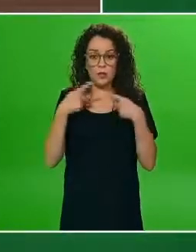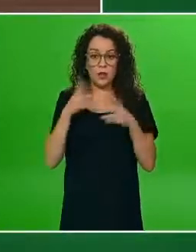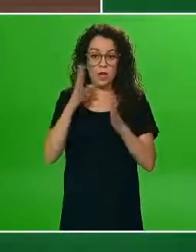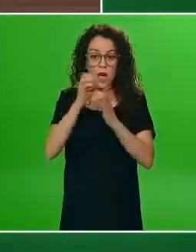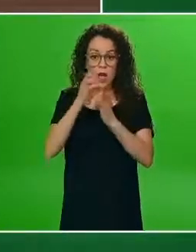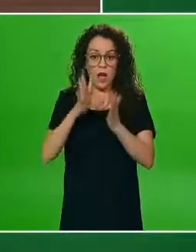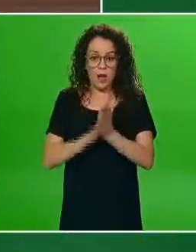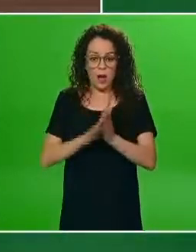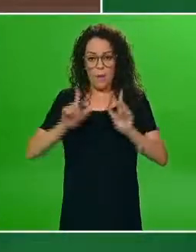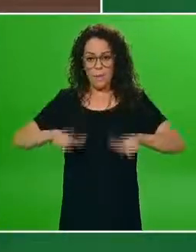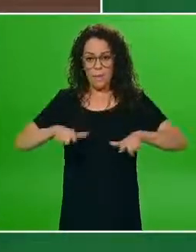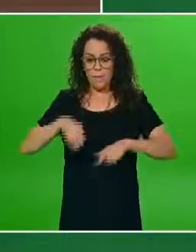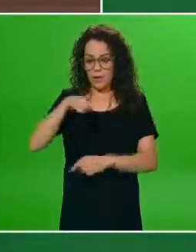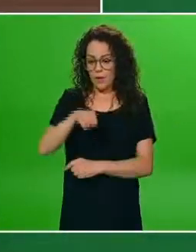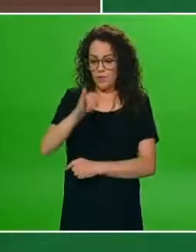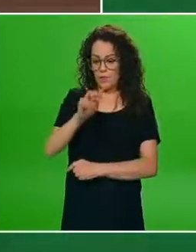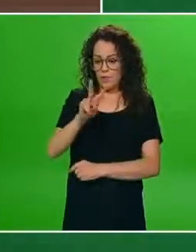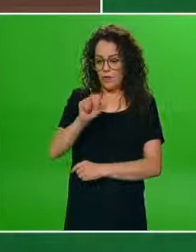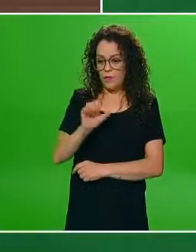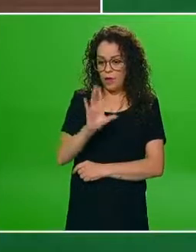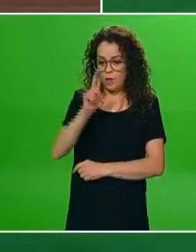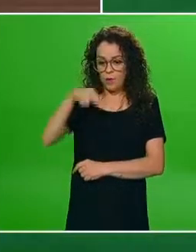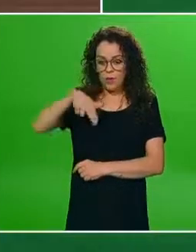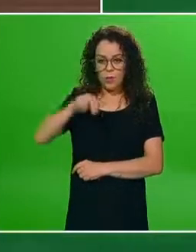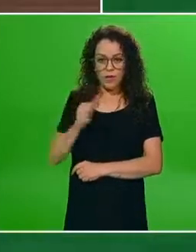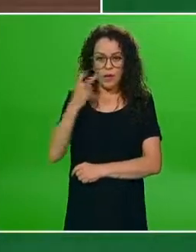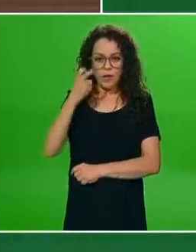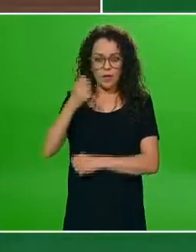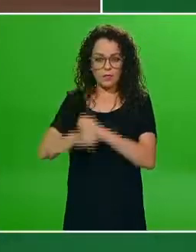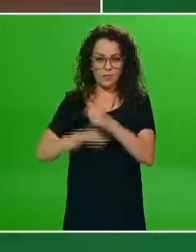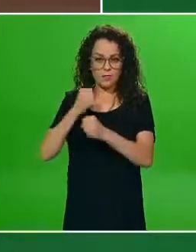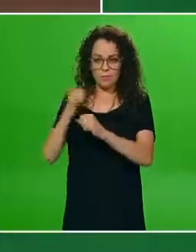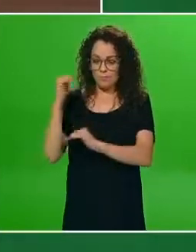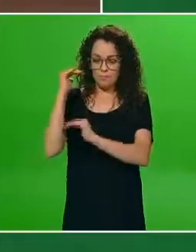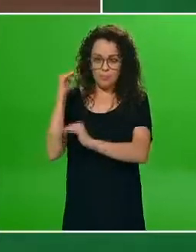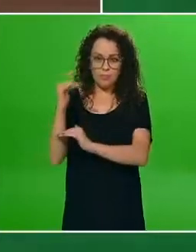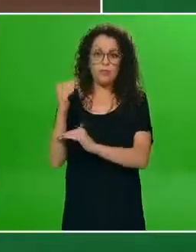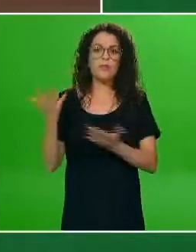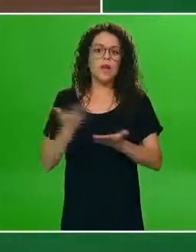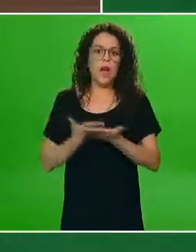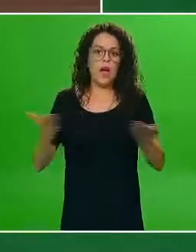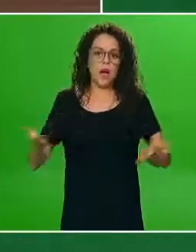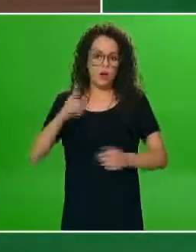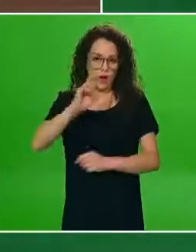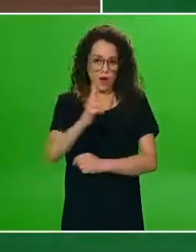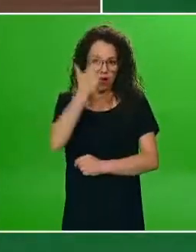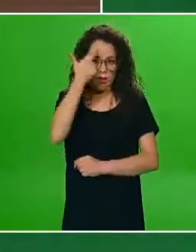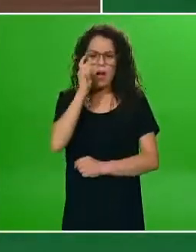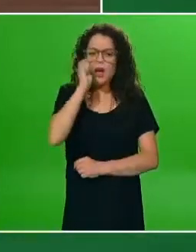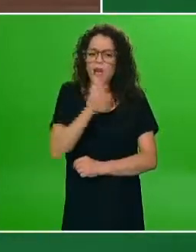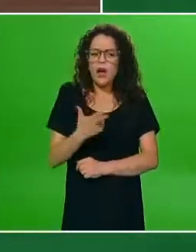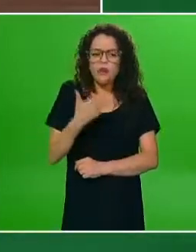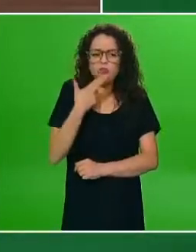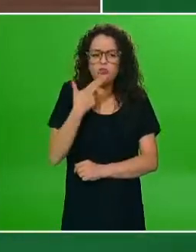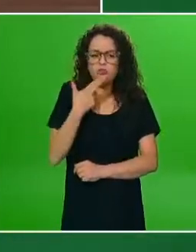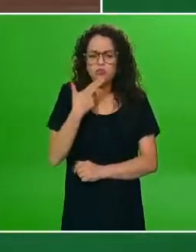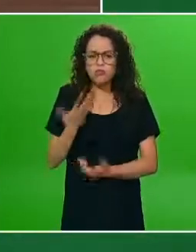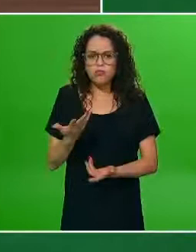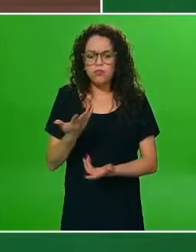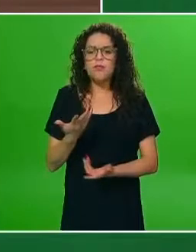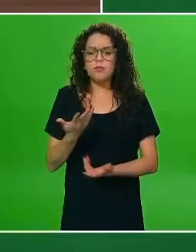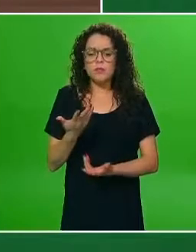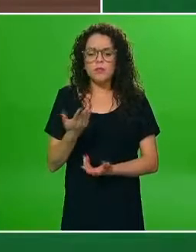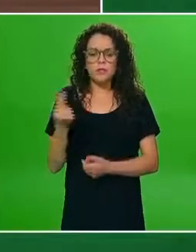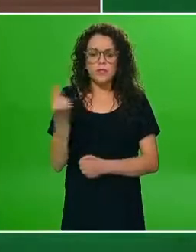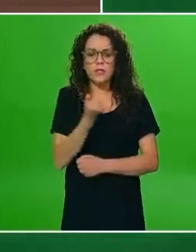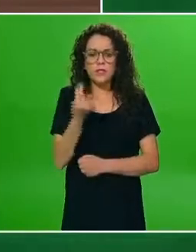Mi Vacuna de esta década, y con esto podemos, recuerden que lo que es muy útil de este registro es para darnos